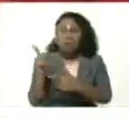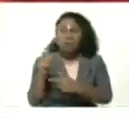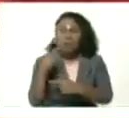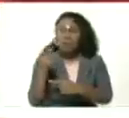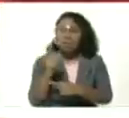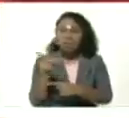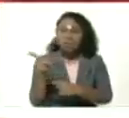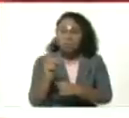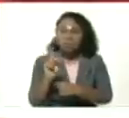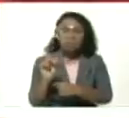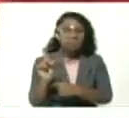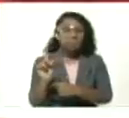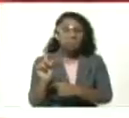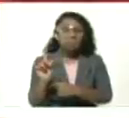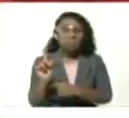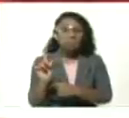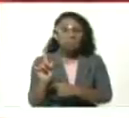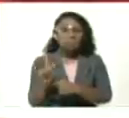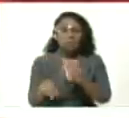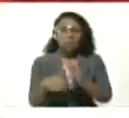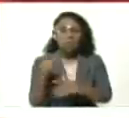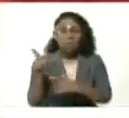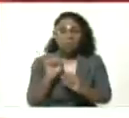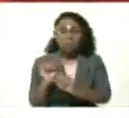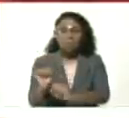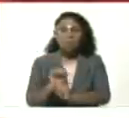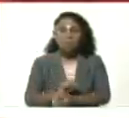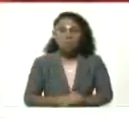ese no. De una vez lo rebotan.